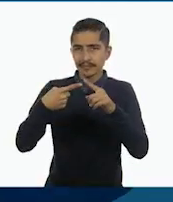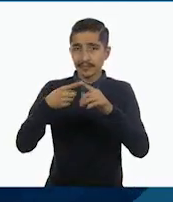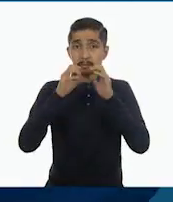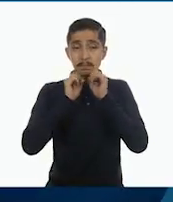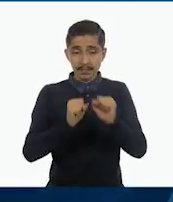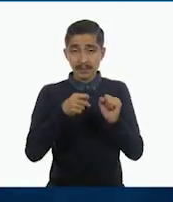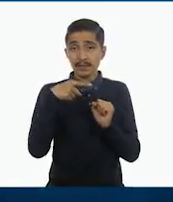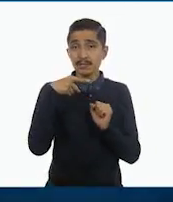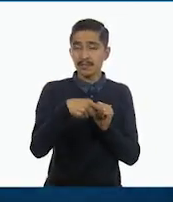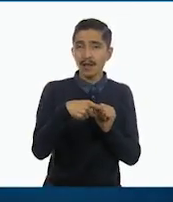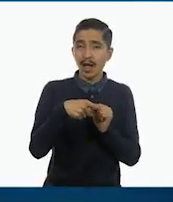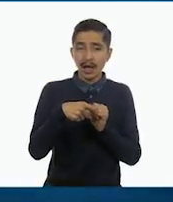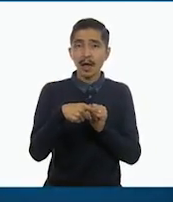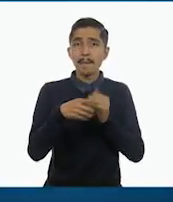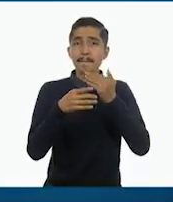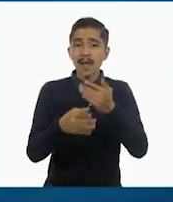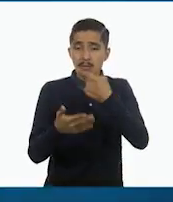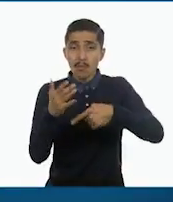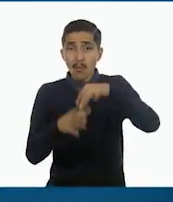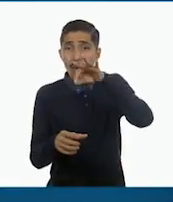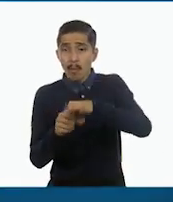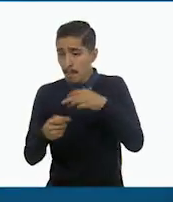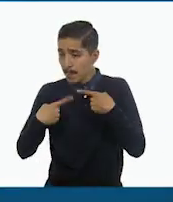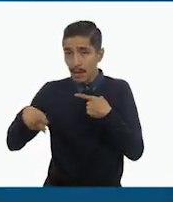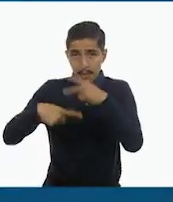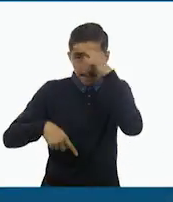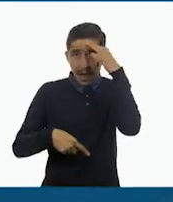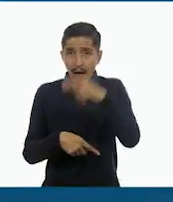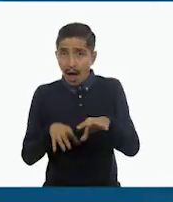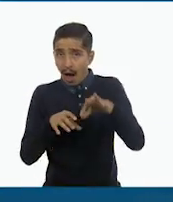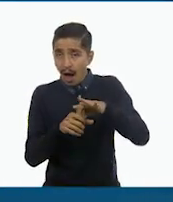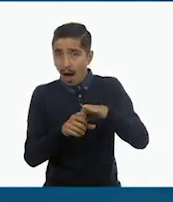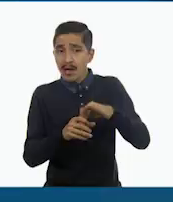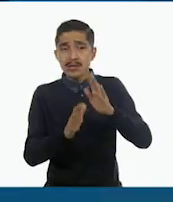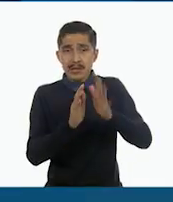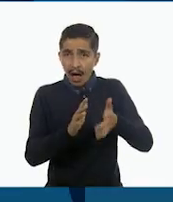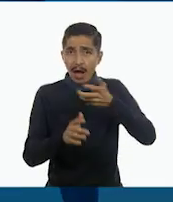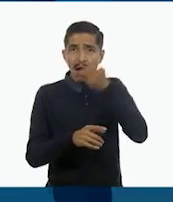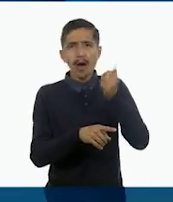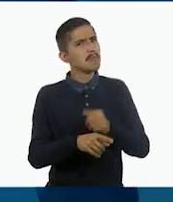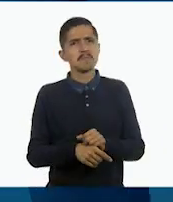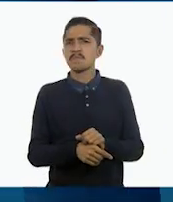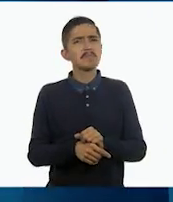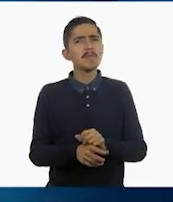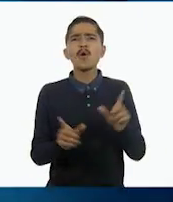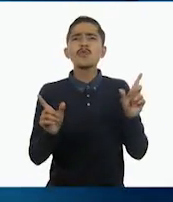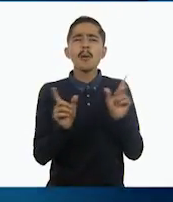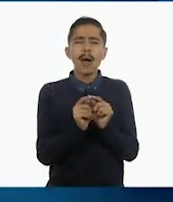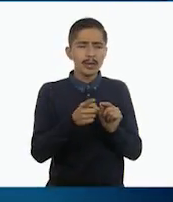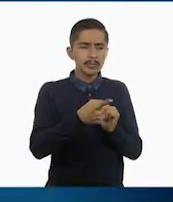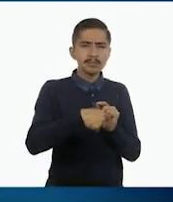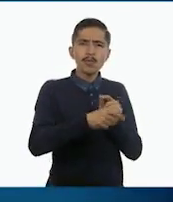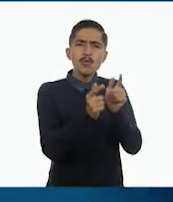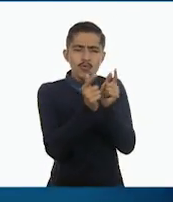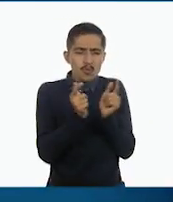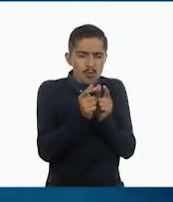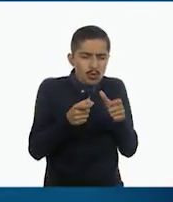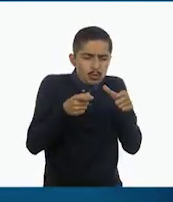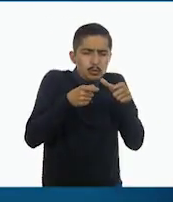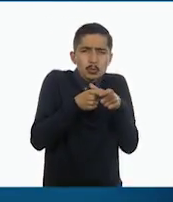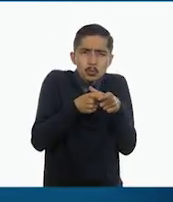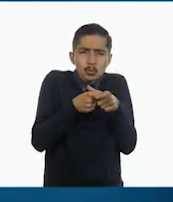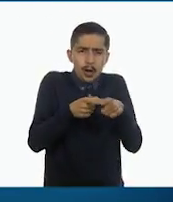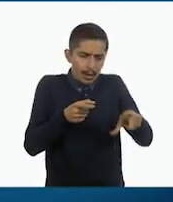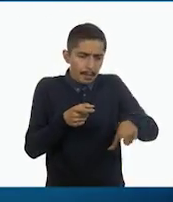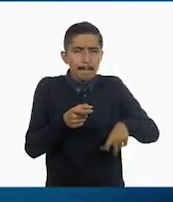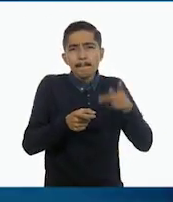Maximiliano no había sido electo democráticamente por los mexicanos. Más bien había sido seleccionado cuidadosamente por un grupo pequeñísimo